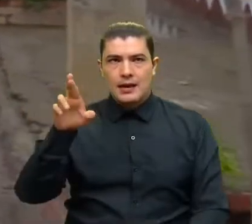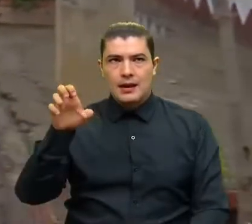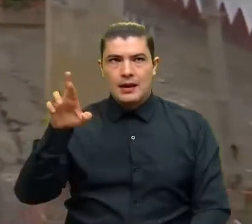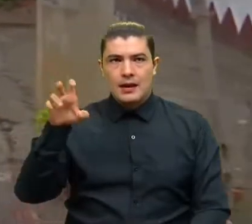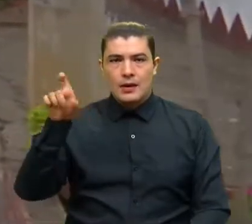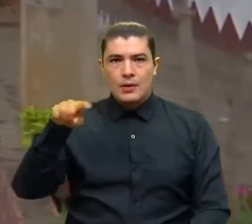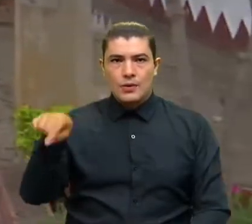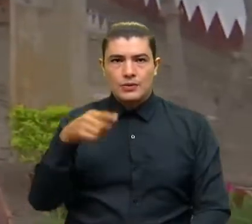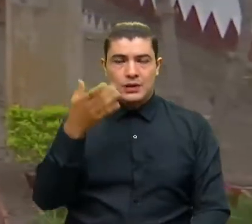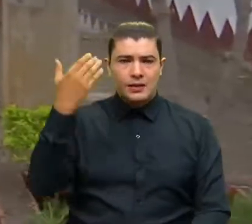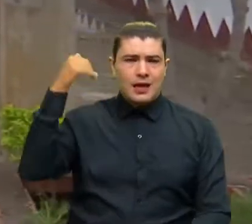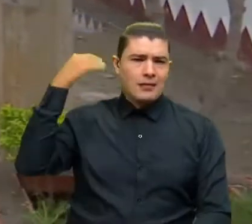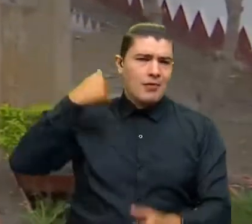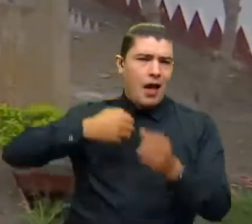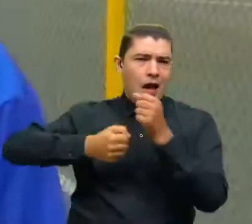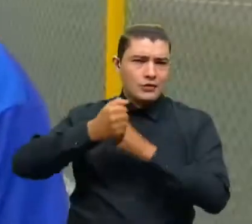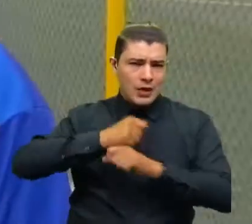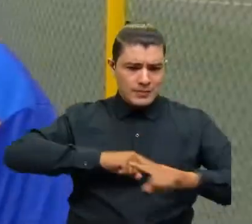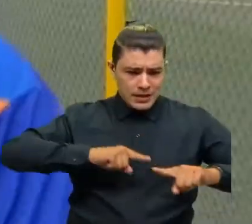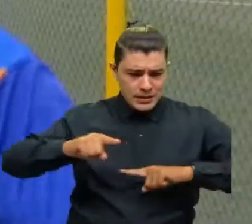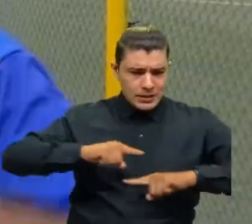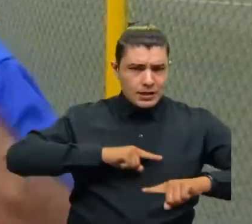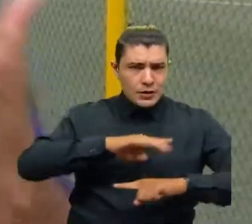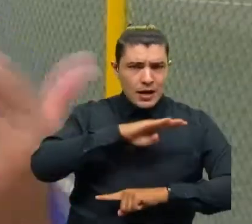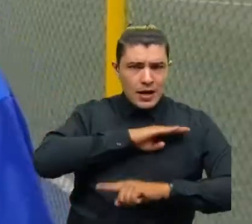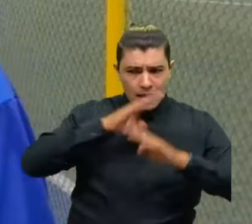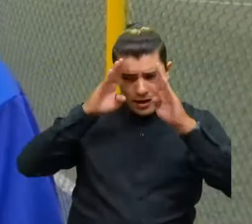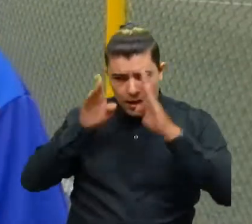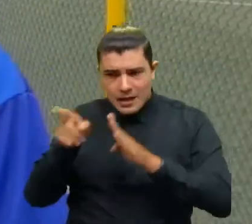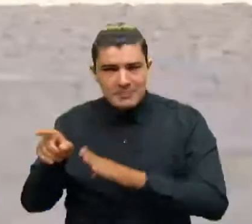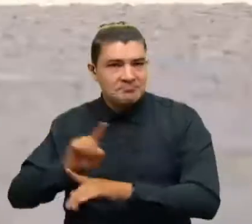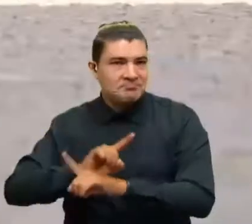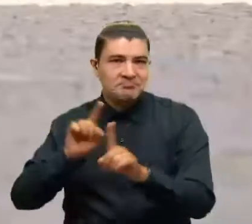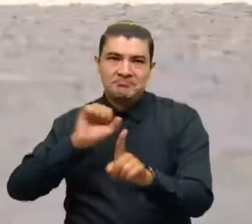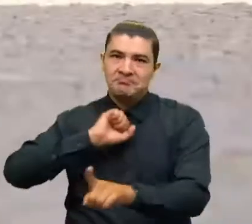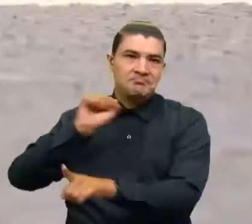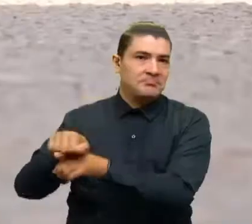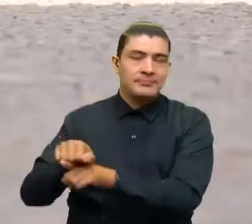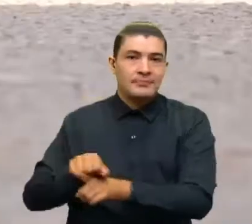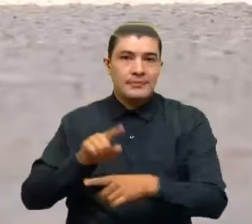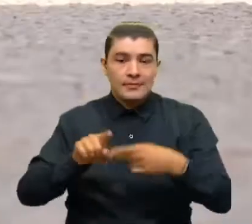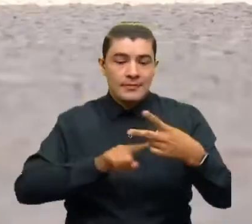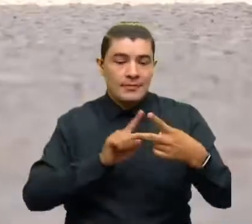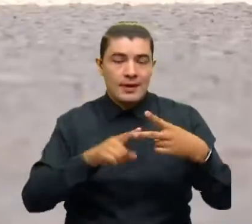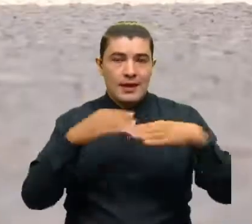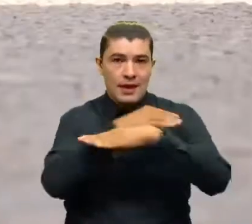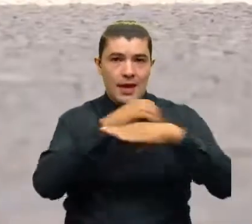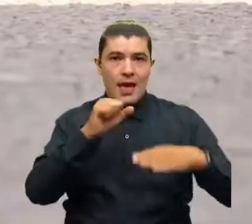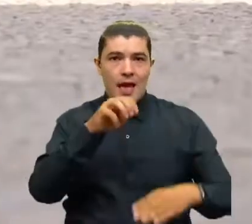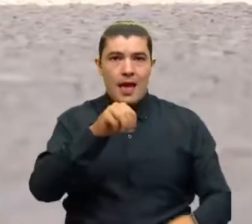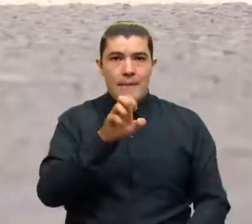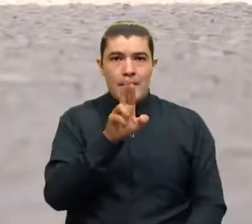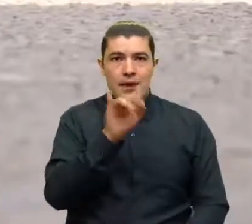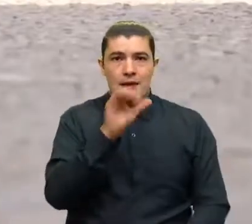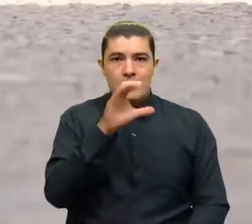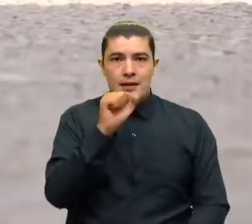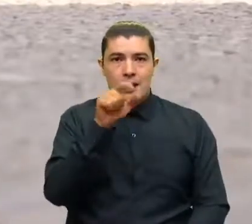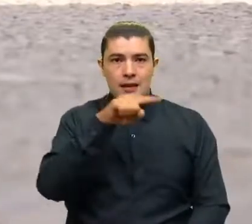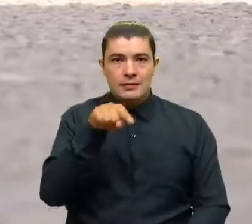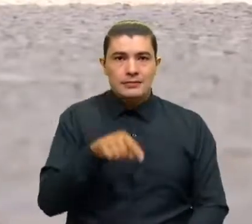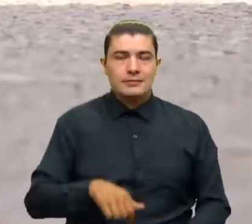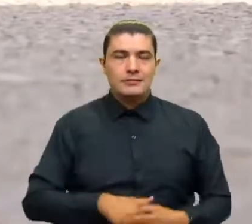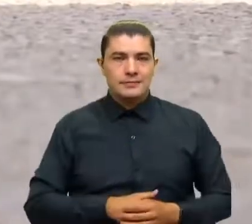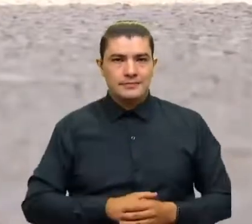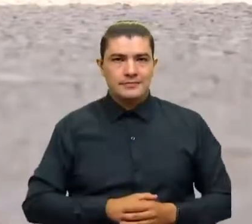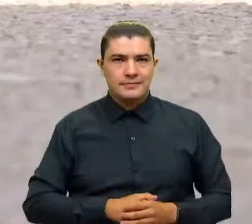invisible para las administraciones. Avenida Segunda, que es la que está vuelta a nada. La vía Las Américas ocupa el cuarto lugar de este top,